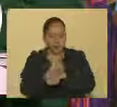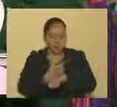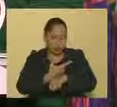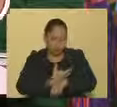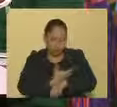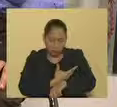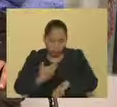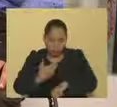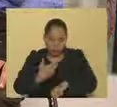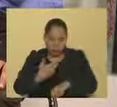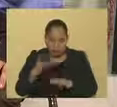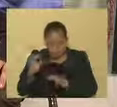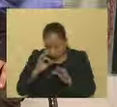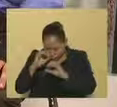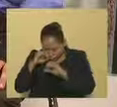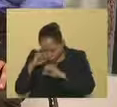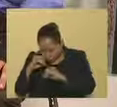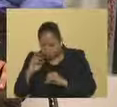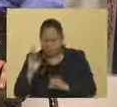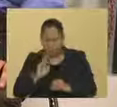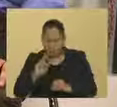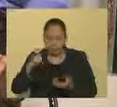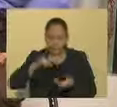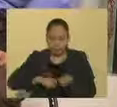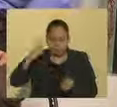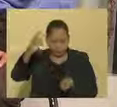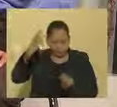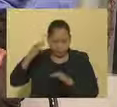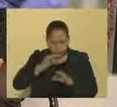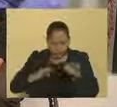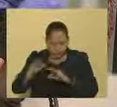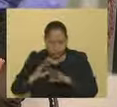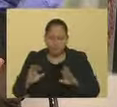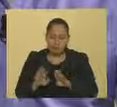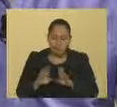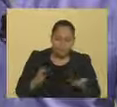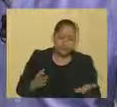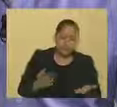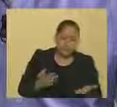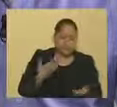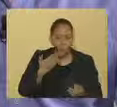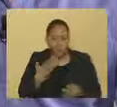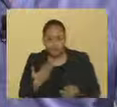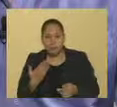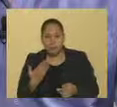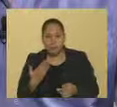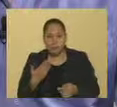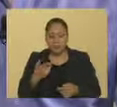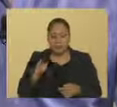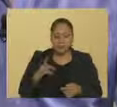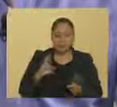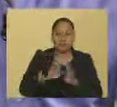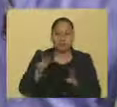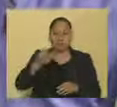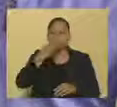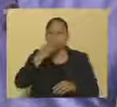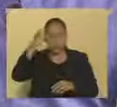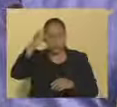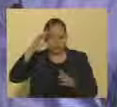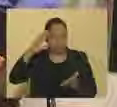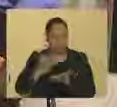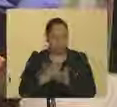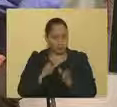las hormonas para ver cómo están y entonces ahí con medicamento frenar exacto toda esta parte